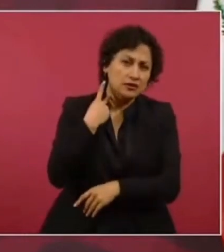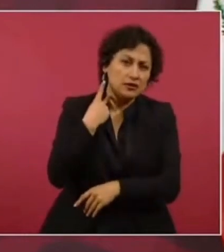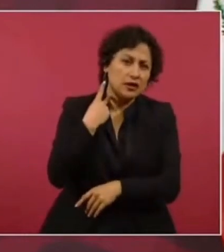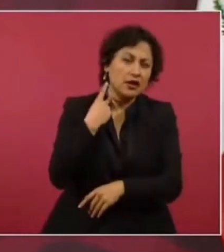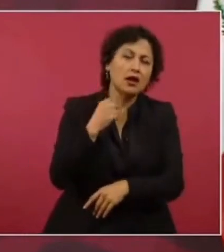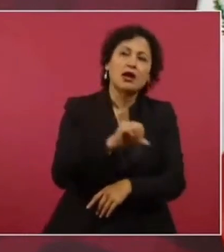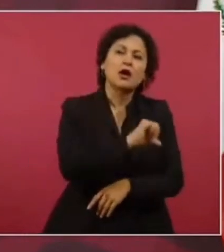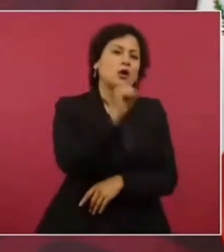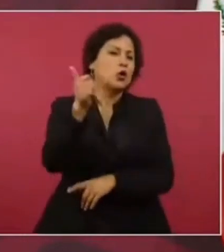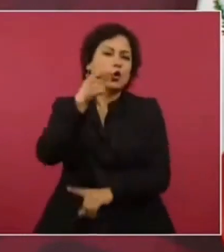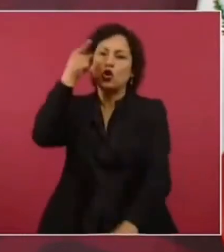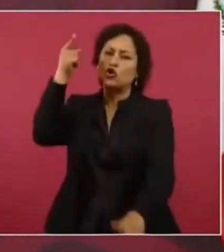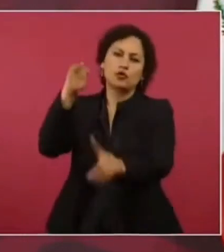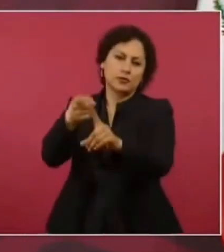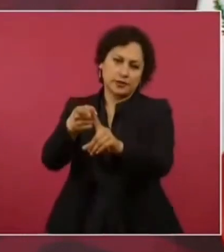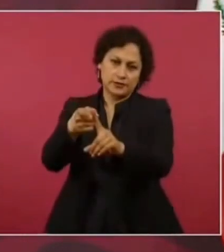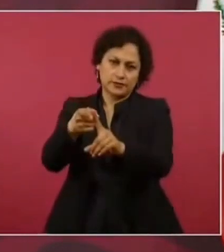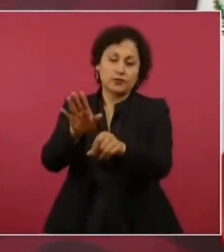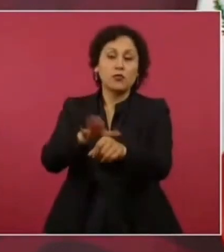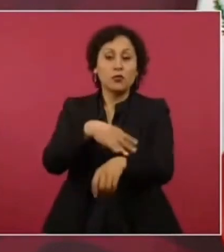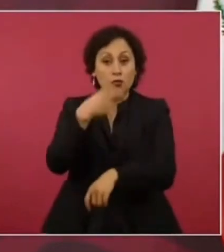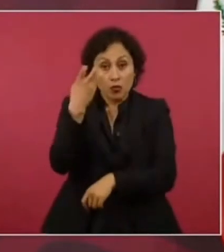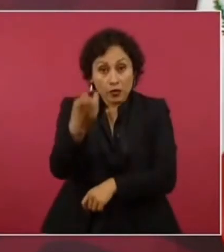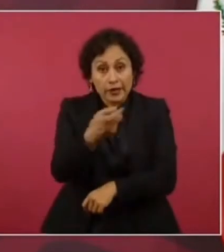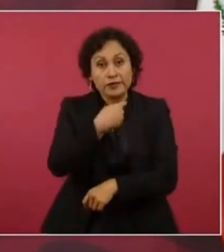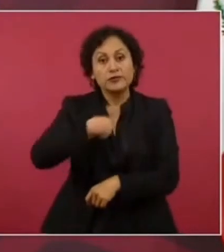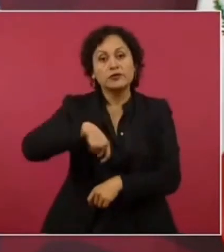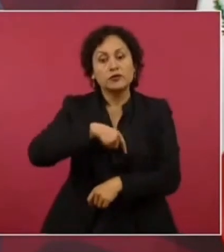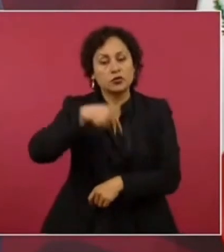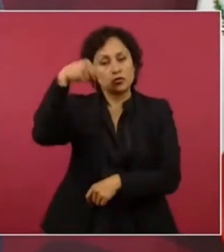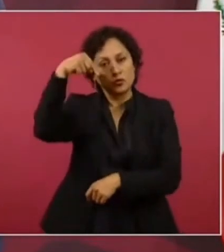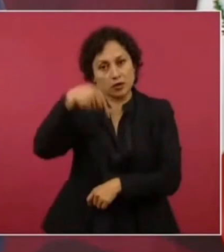Entonces es informarle a la gente